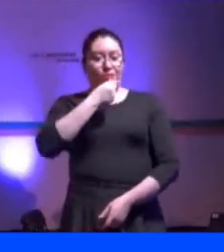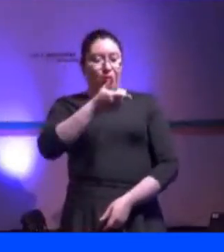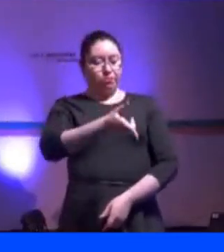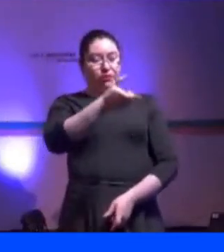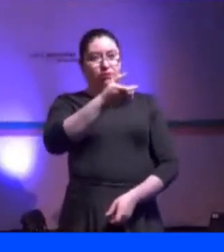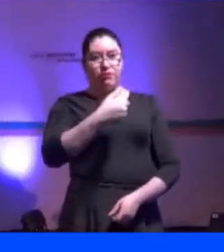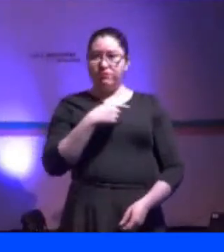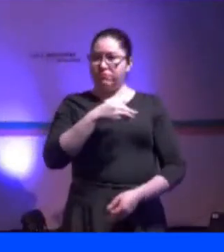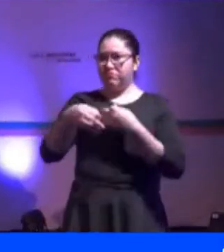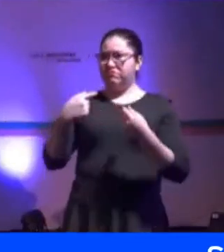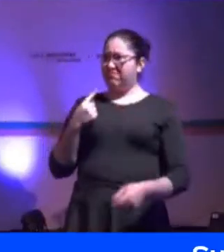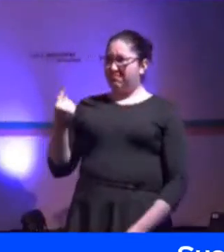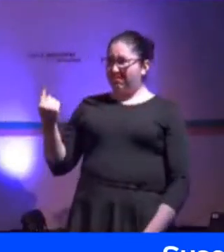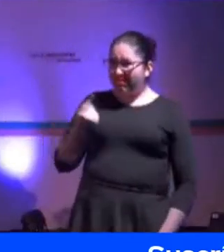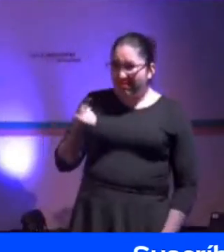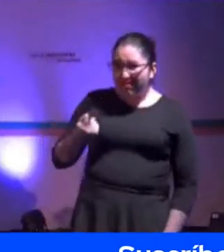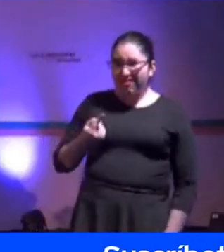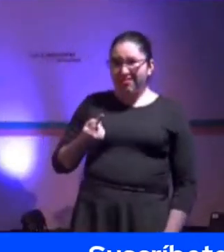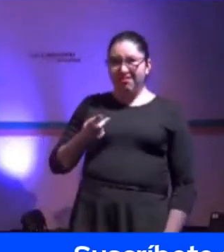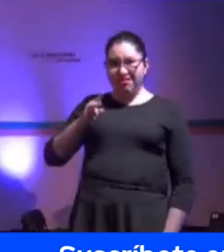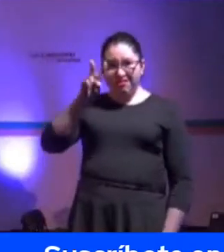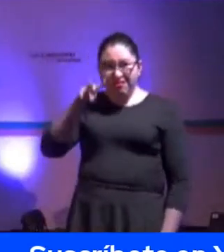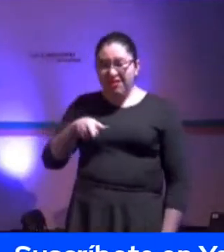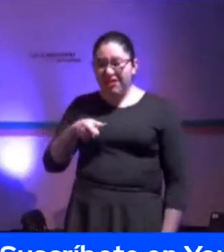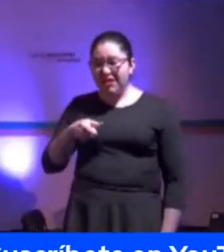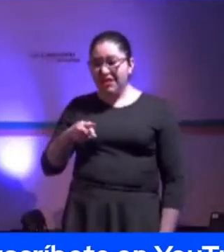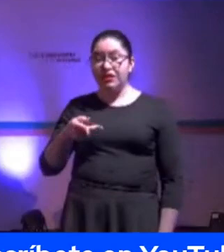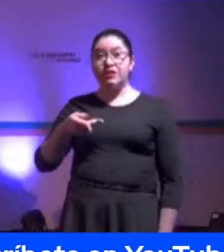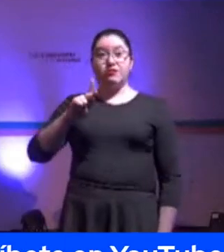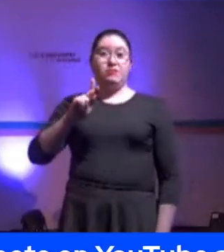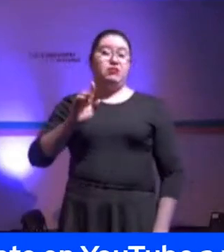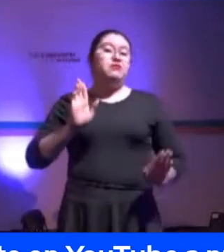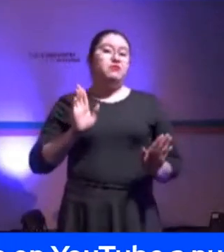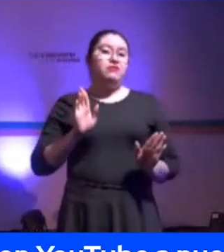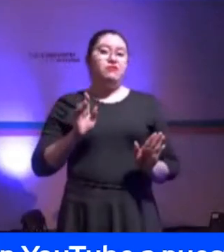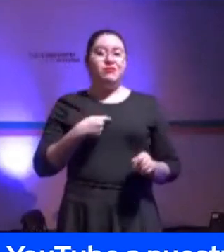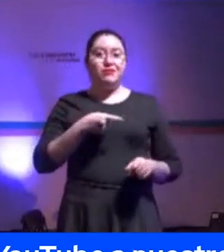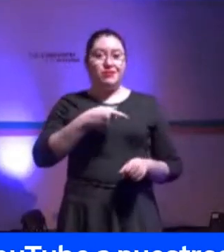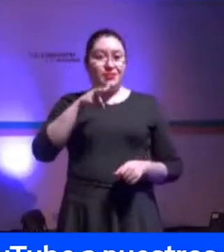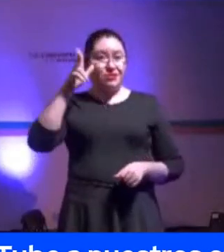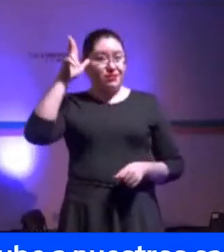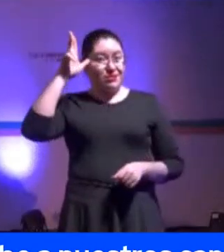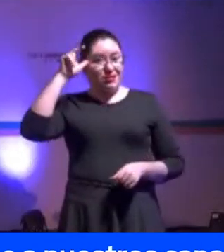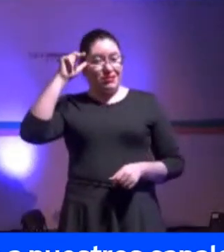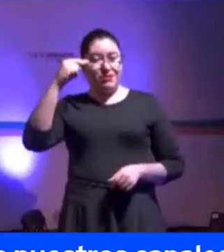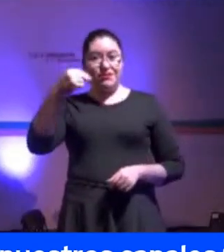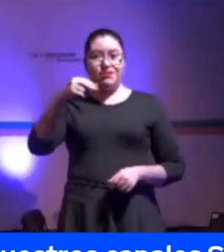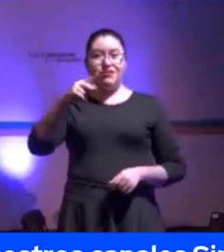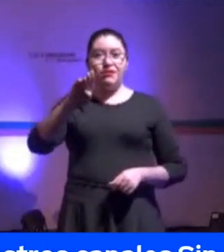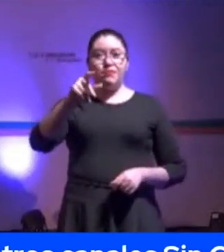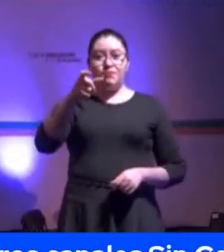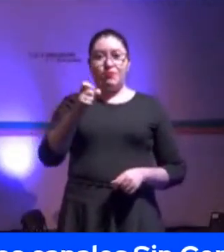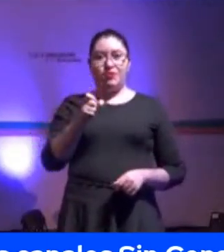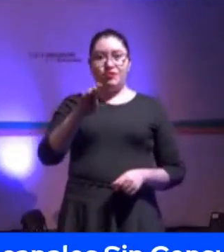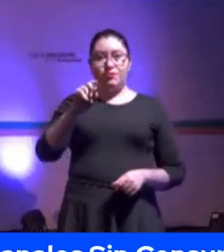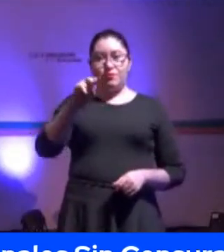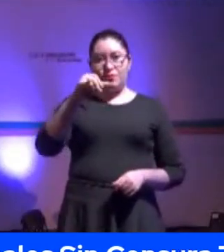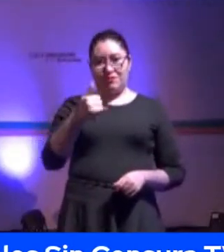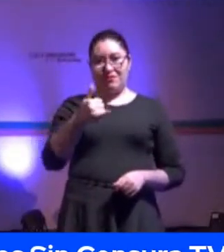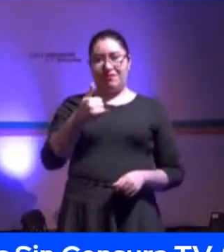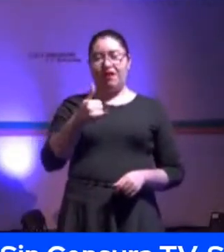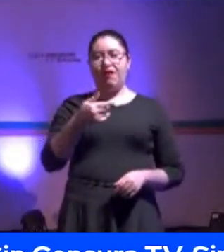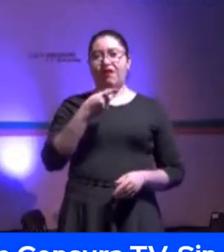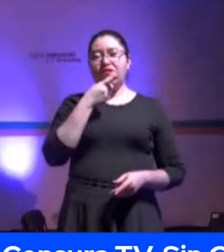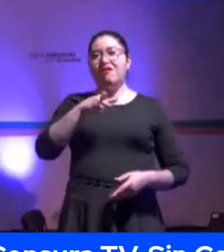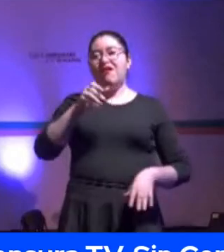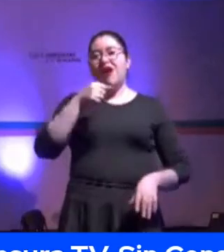Dirían, ¿qué? ¿Eso existe? Pero si luego le dijeran que ese conejo se llama Box Bunny, dirían, bueno,